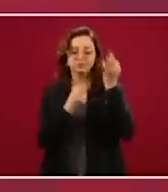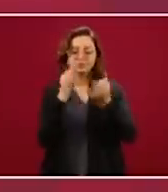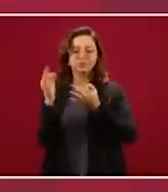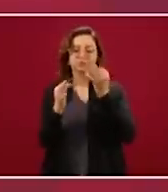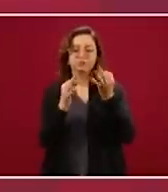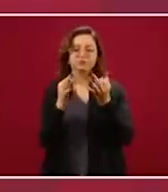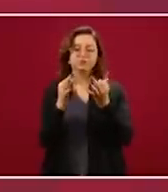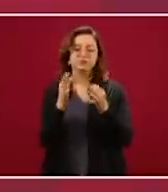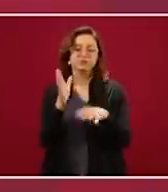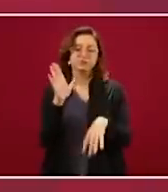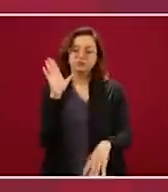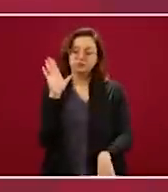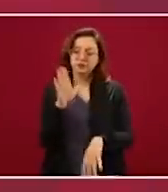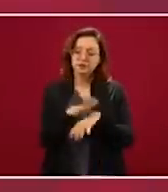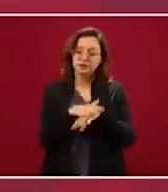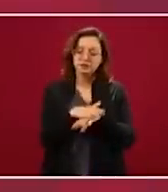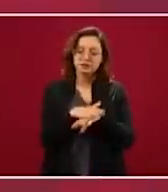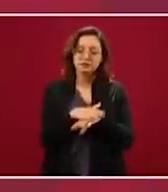más